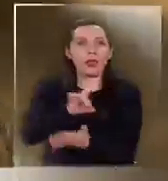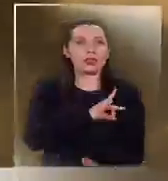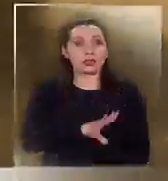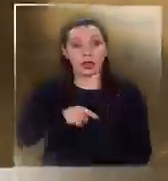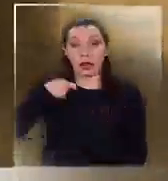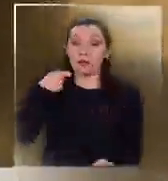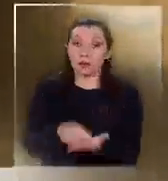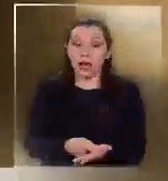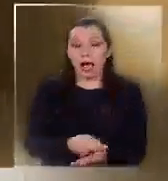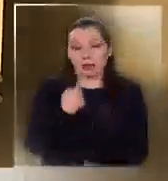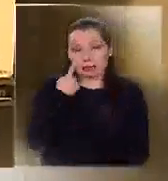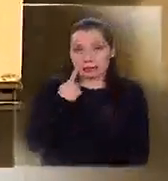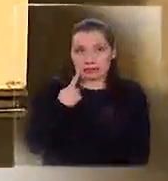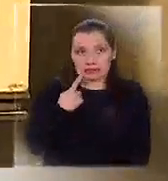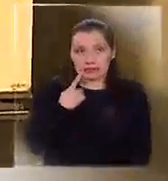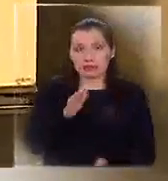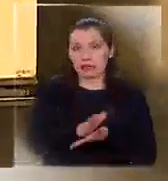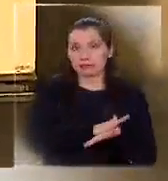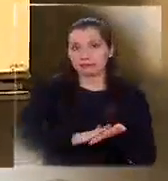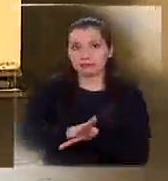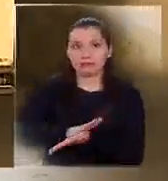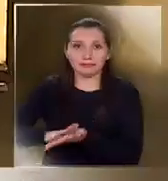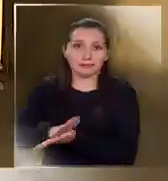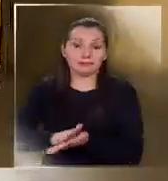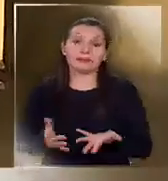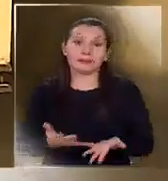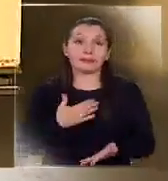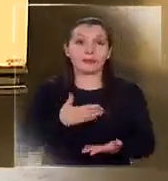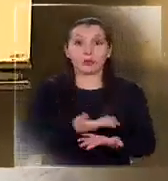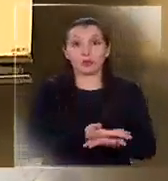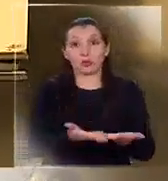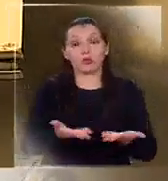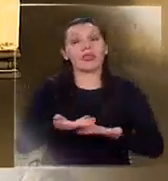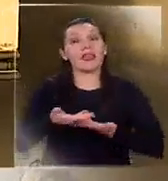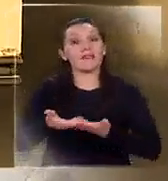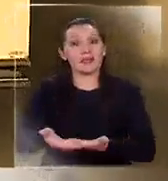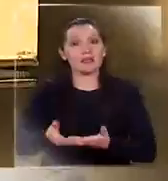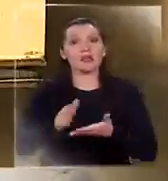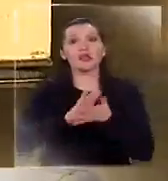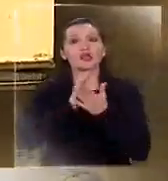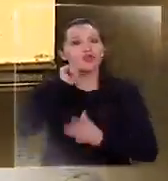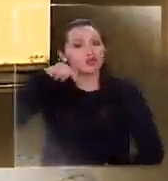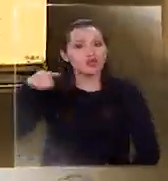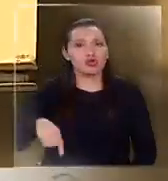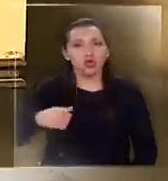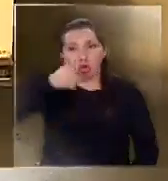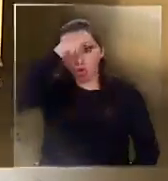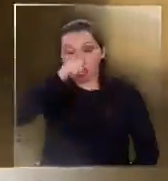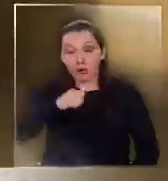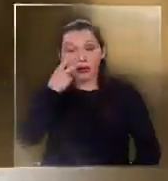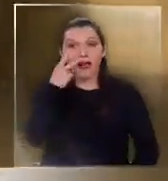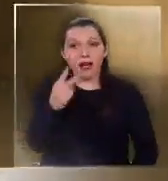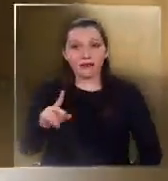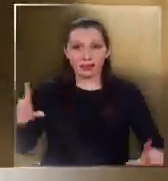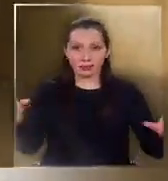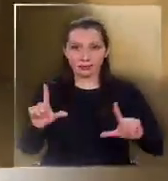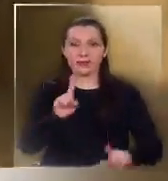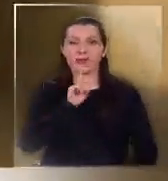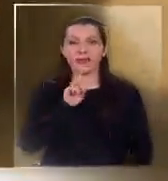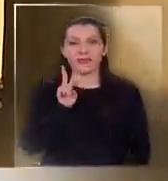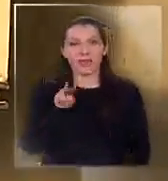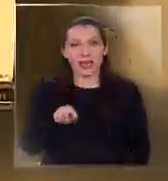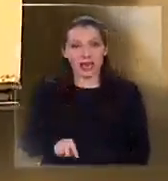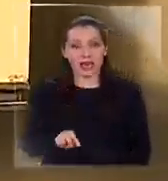Pagando el precio, lavando platos. Los quiero dejar a todos invitados para que todos los domingos nos encontremos por las pantallas de TVN